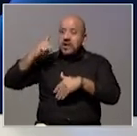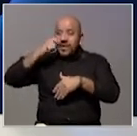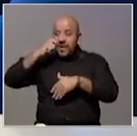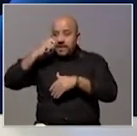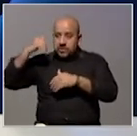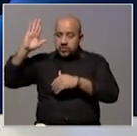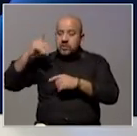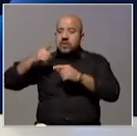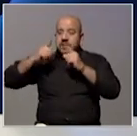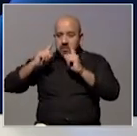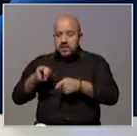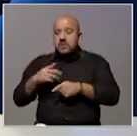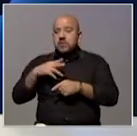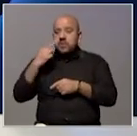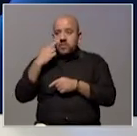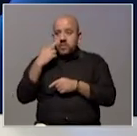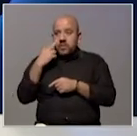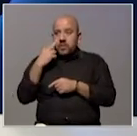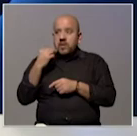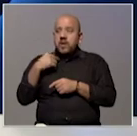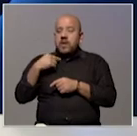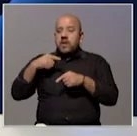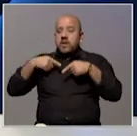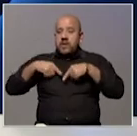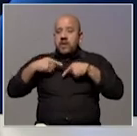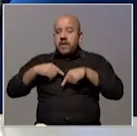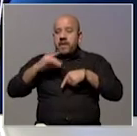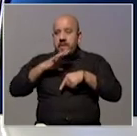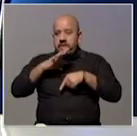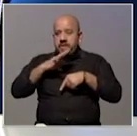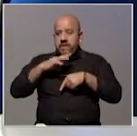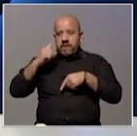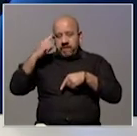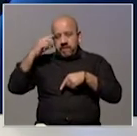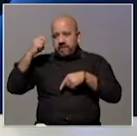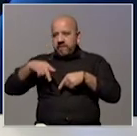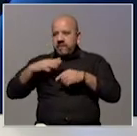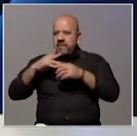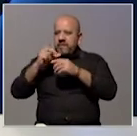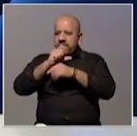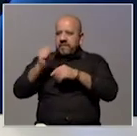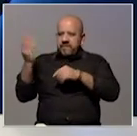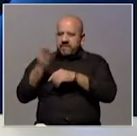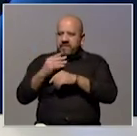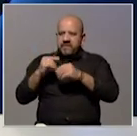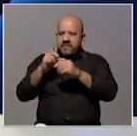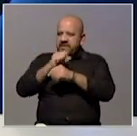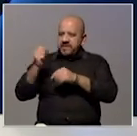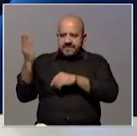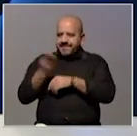esa en la intendencia está en un plan lo que yo creo que el 100% tiene que ser de rampa